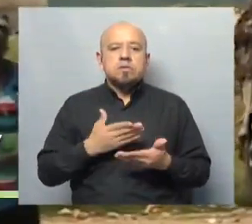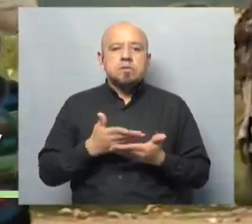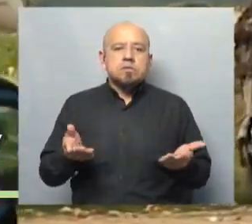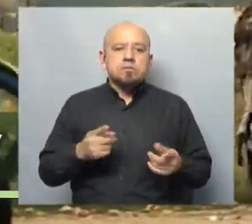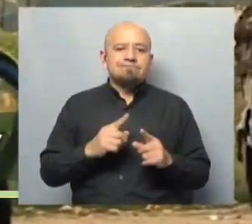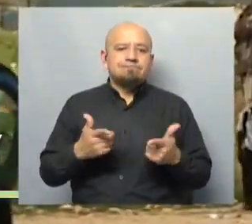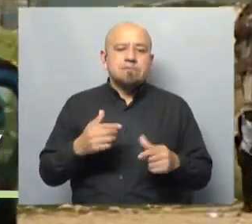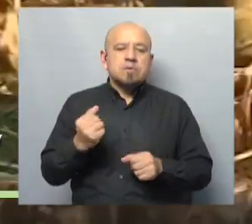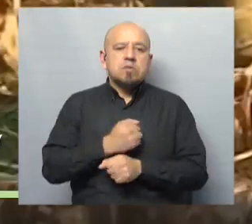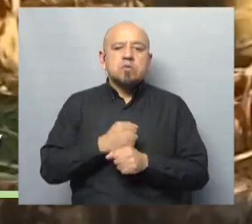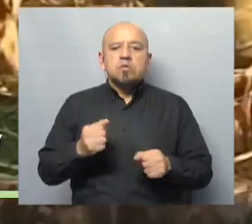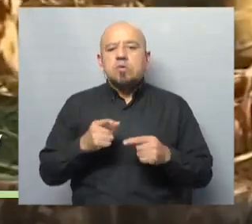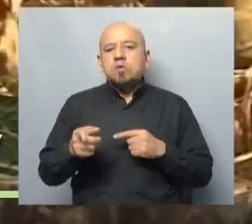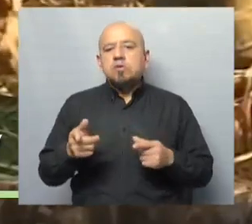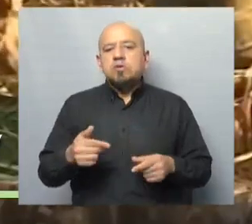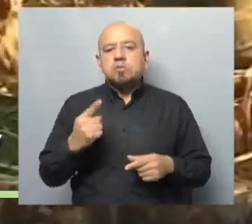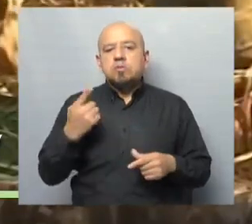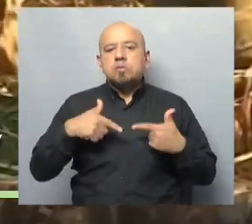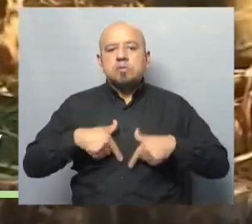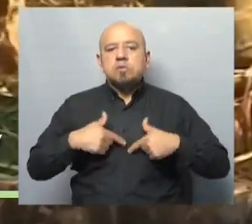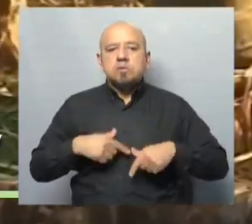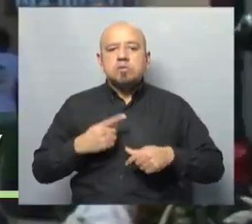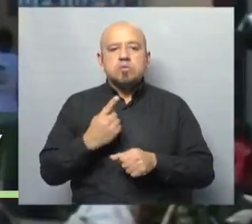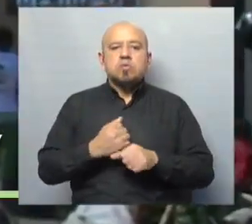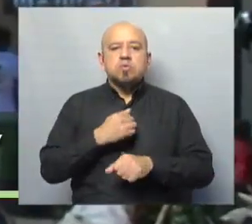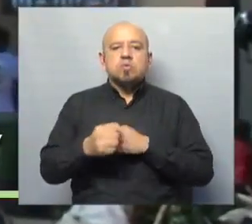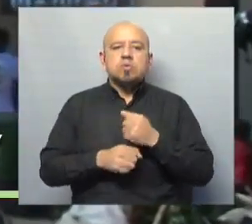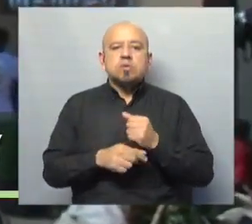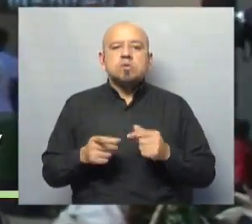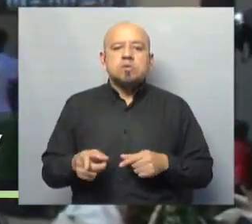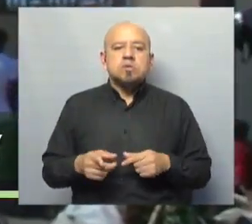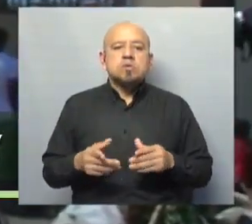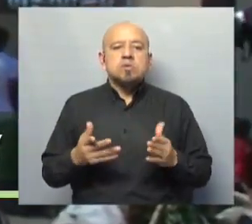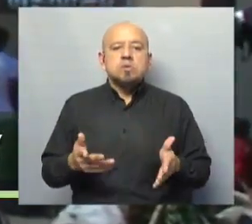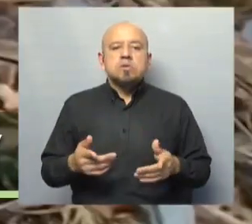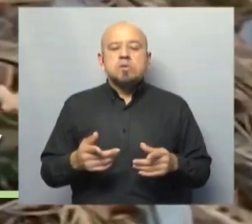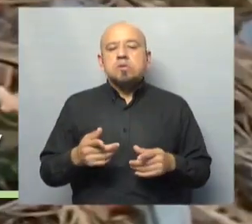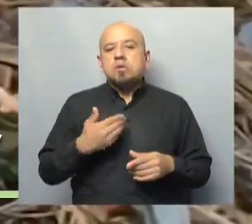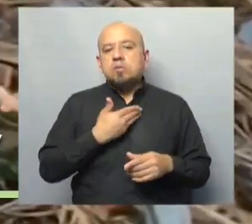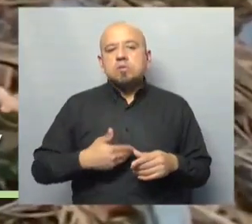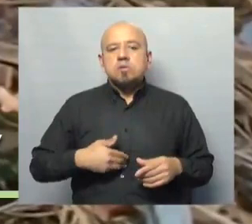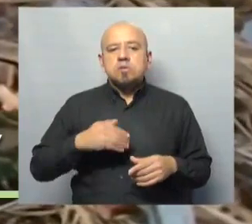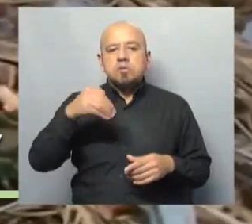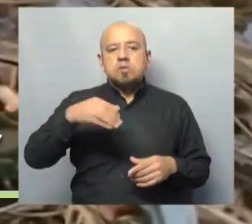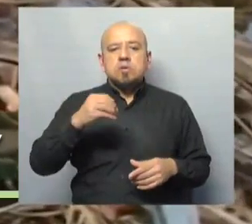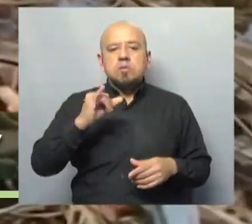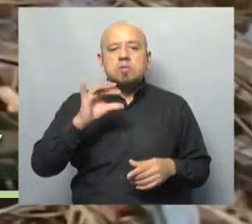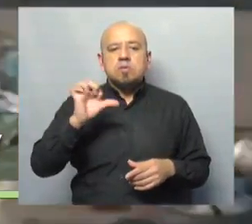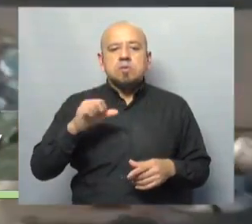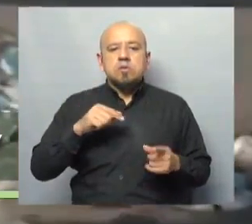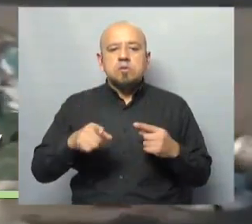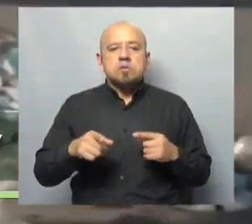del primer ministro ariel enrique quien hace un año está a cargo del país luego del magnicidio del presidente joven el moisés el